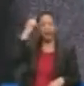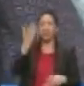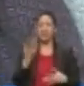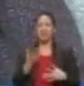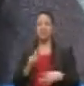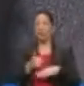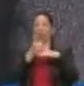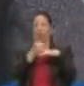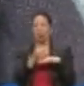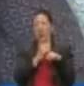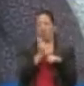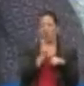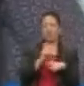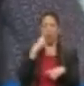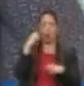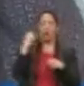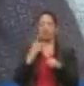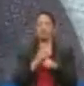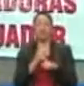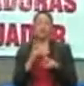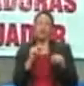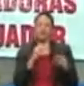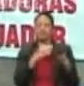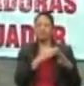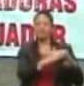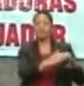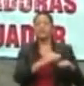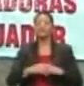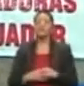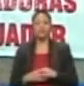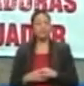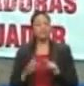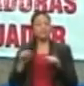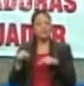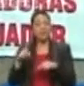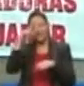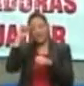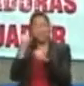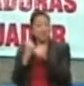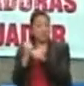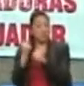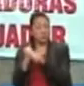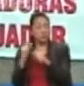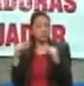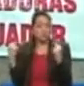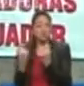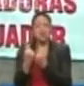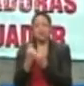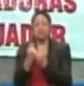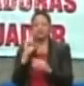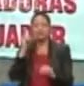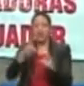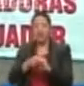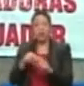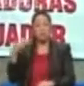del autoritarismo, del machismo y de la misoginia. Esto mientras la Central Unitaria de Trabajadores ratificó su presencia en la marcha de este